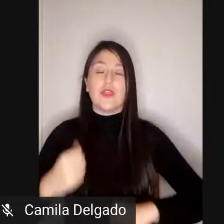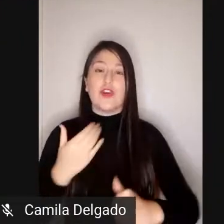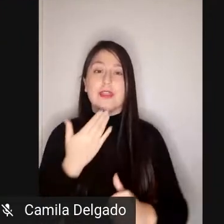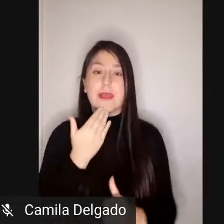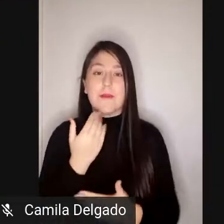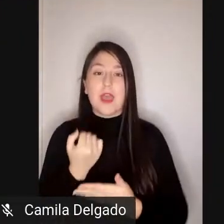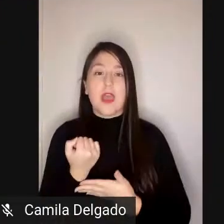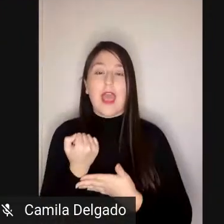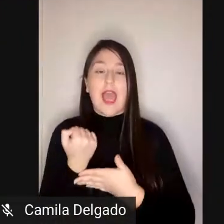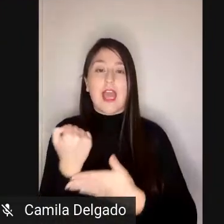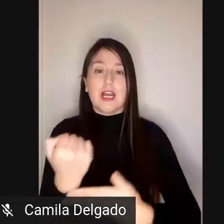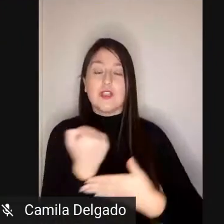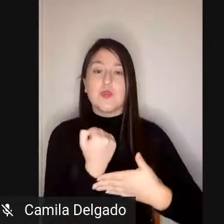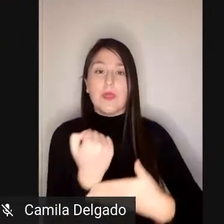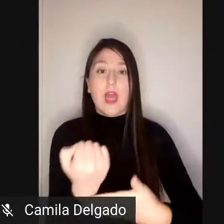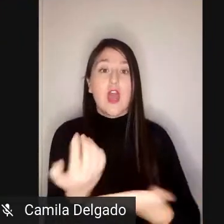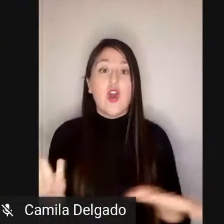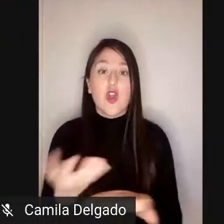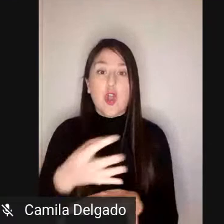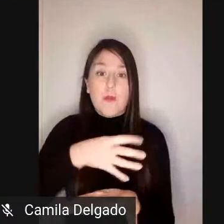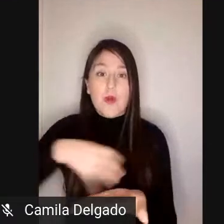cómo el pueblo se organiza en las peores